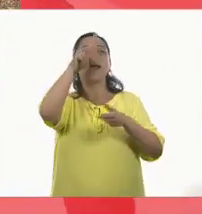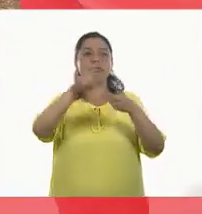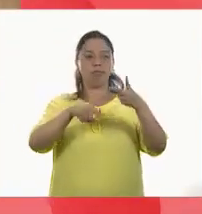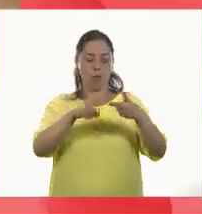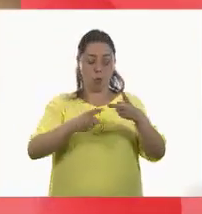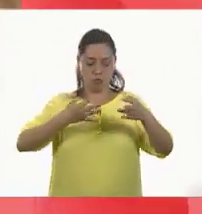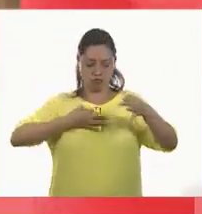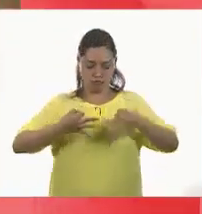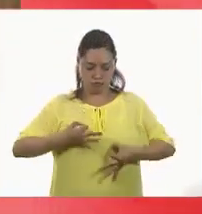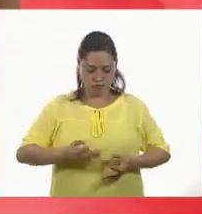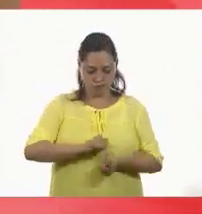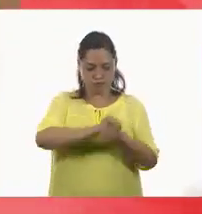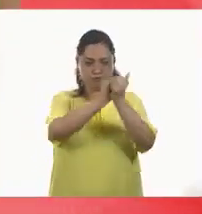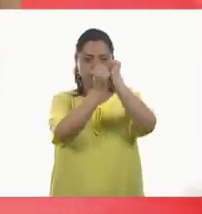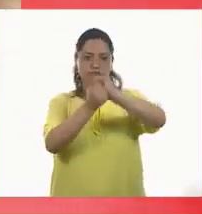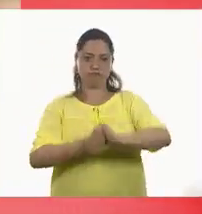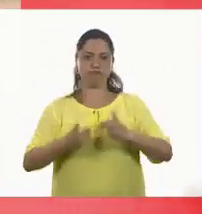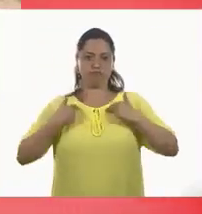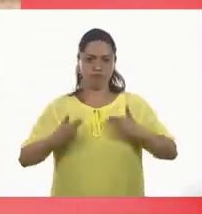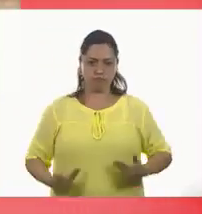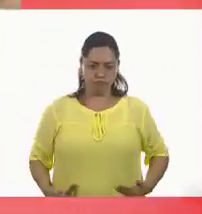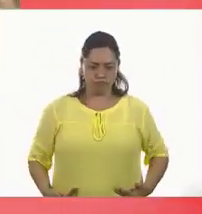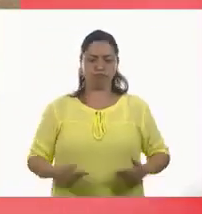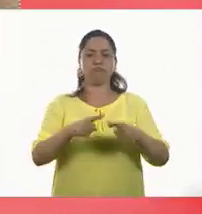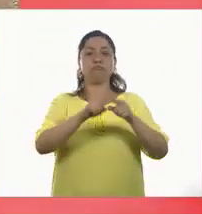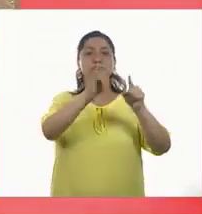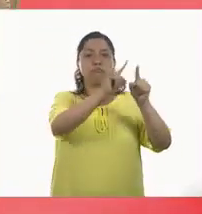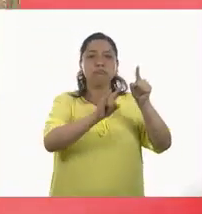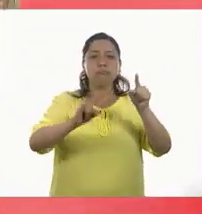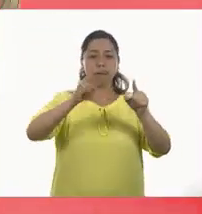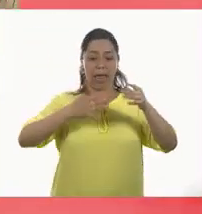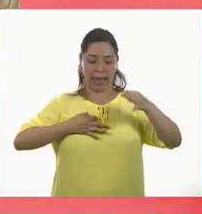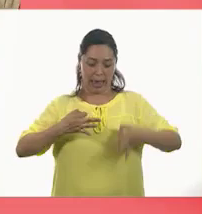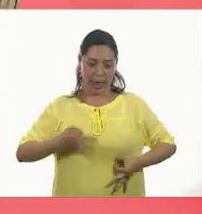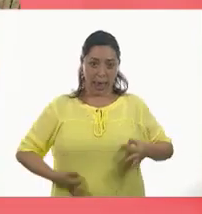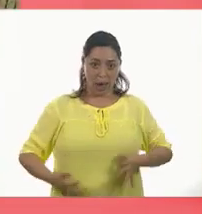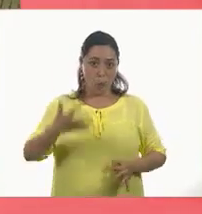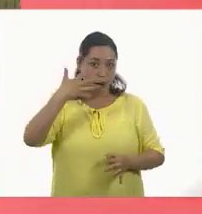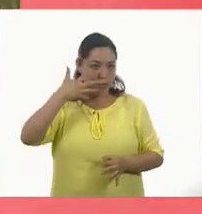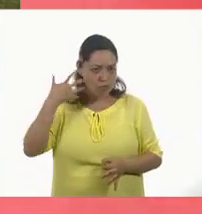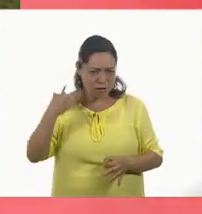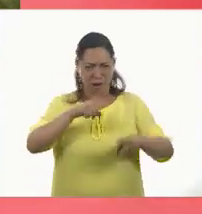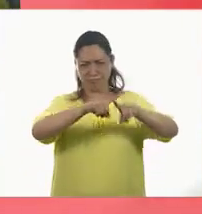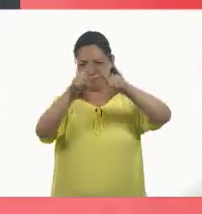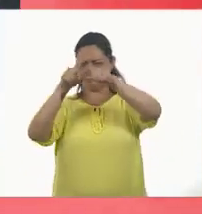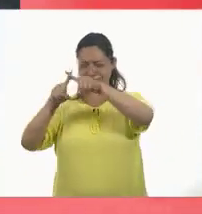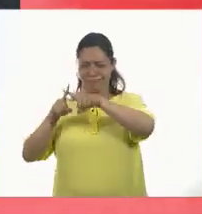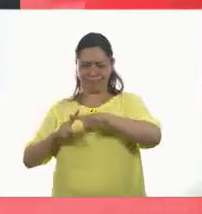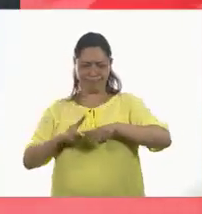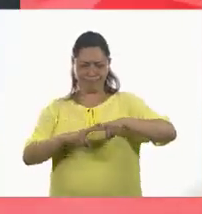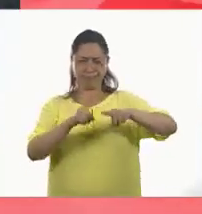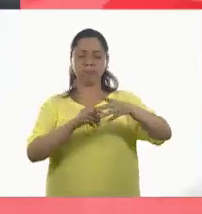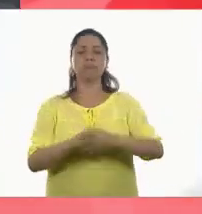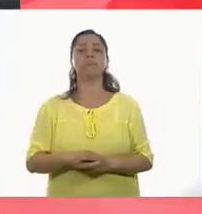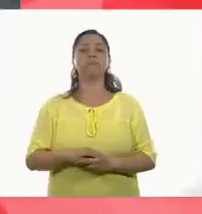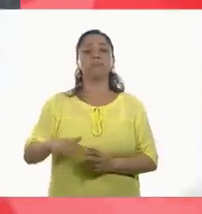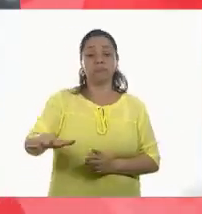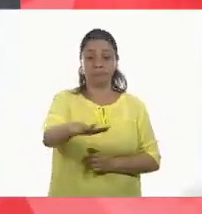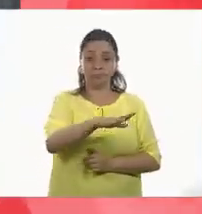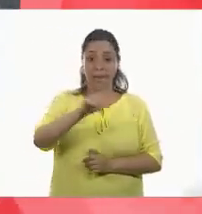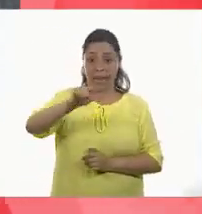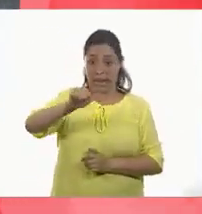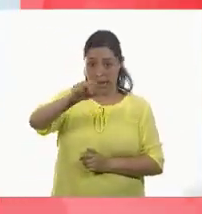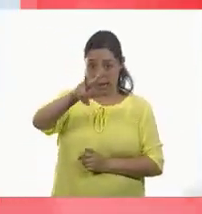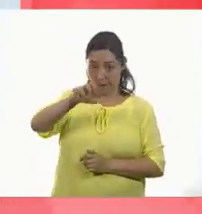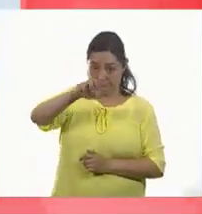el gran altar, el mosaico de jaguar, entre otras. La zona arqueológica La Venta